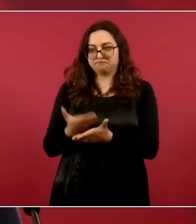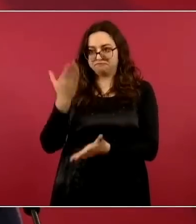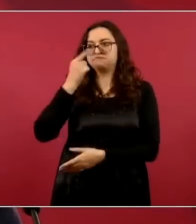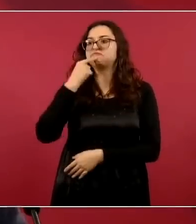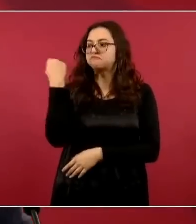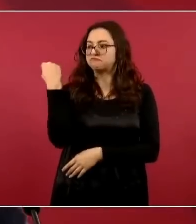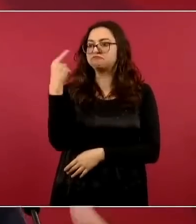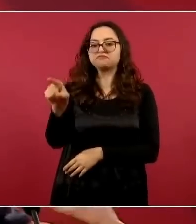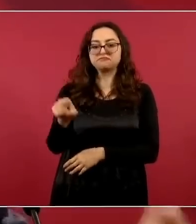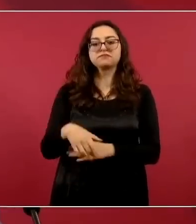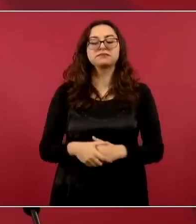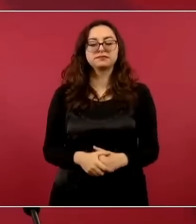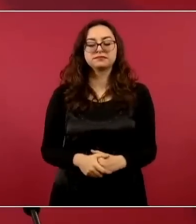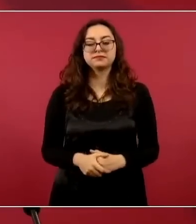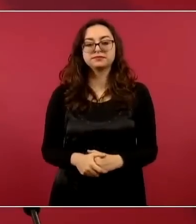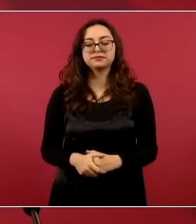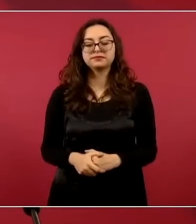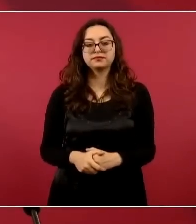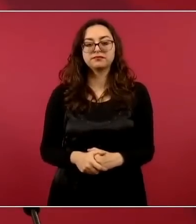Y